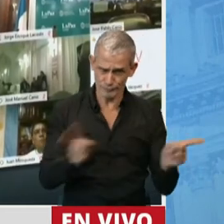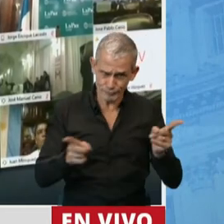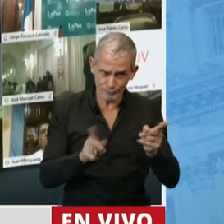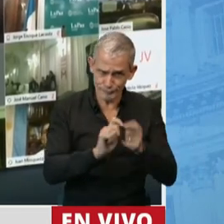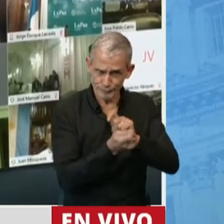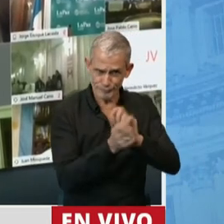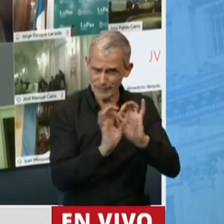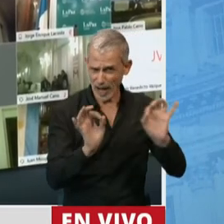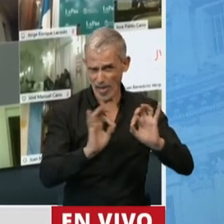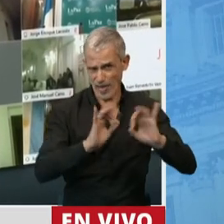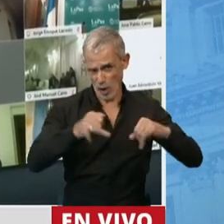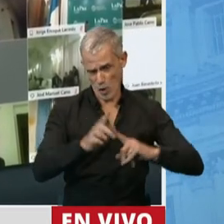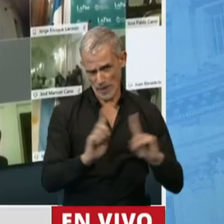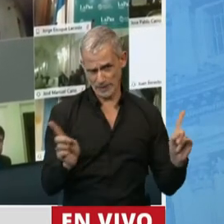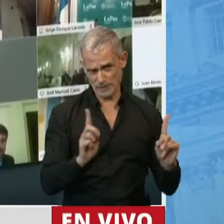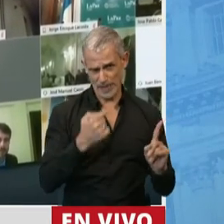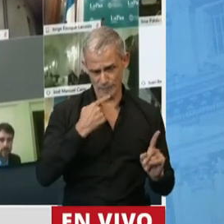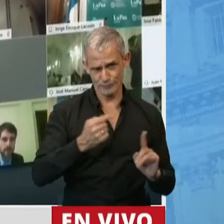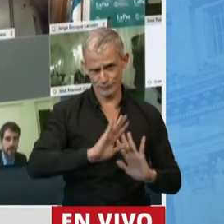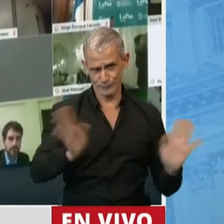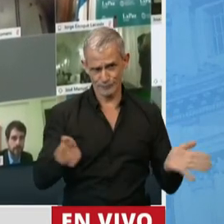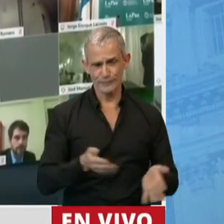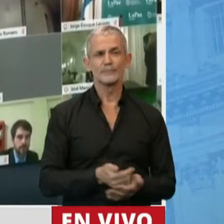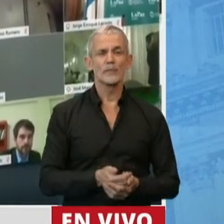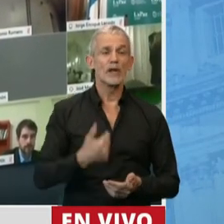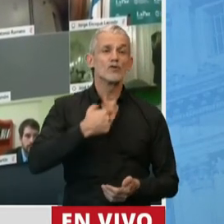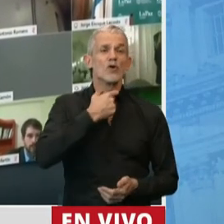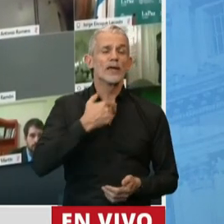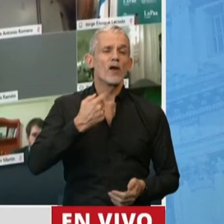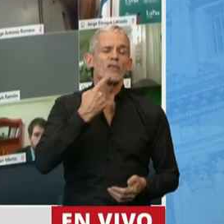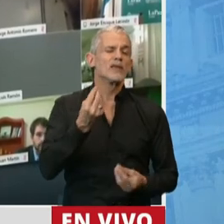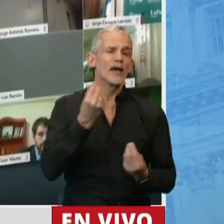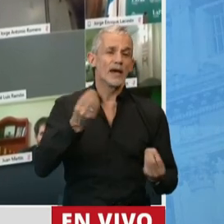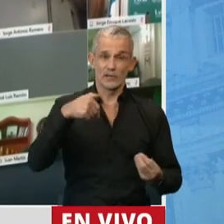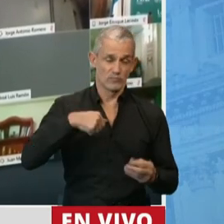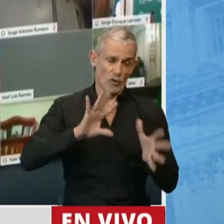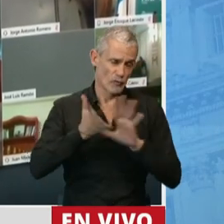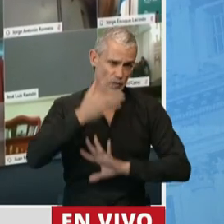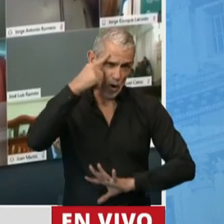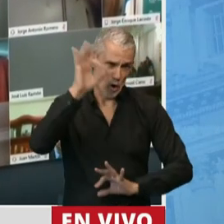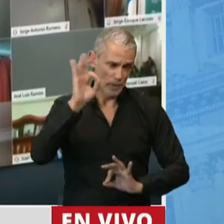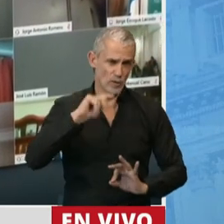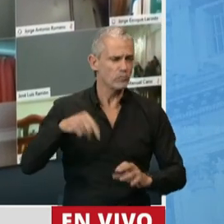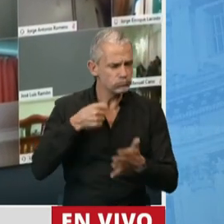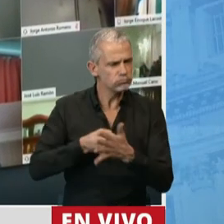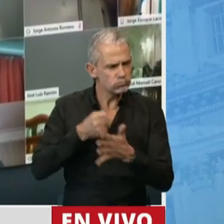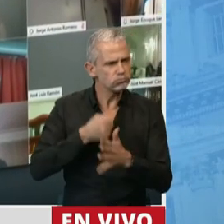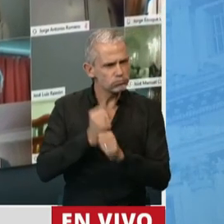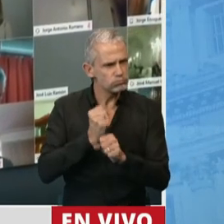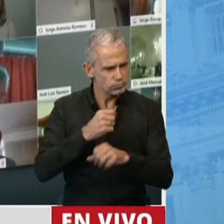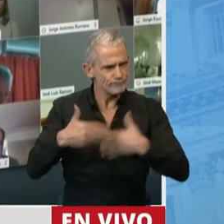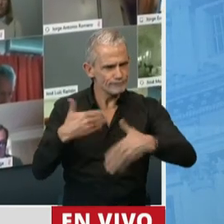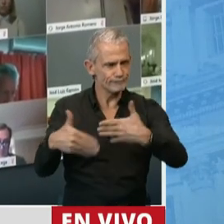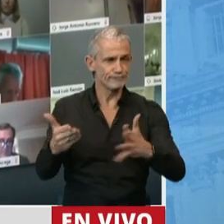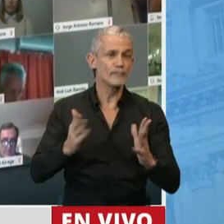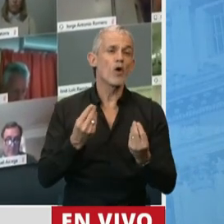aceptar ninguna modificación, quiero decir que esta es nuestra postura, vamos a seguir trabajando en ello,